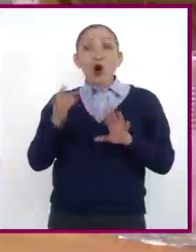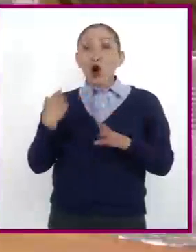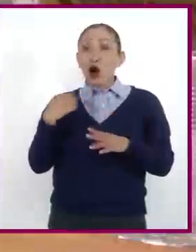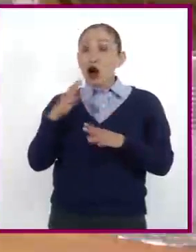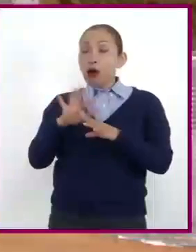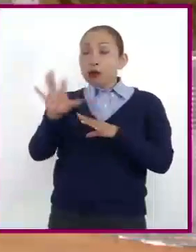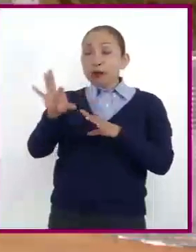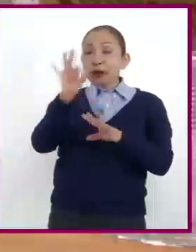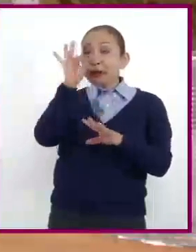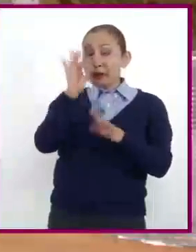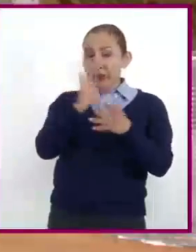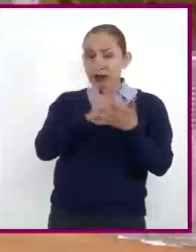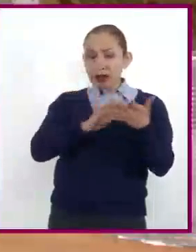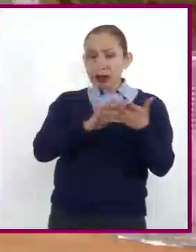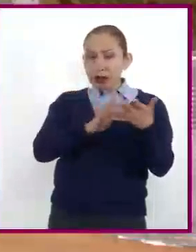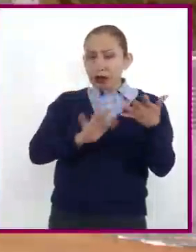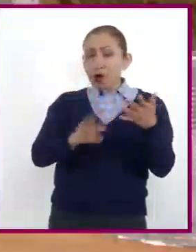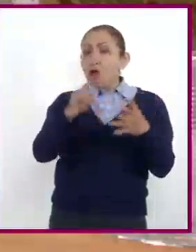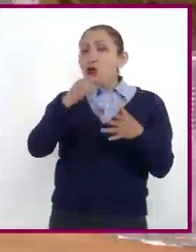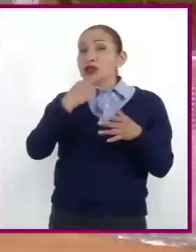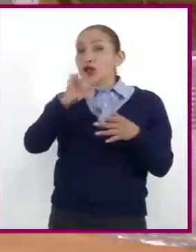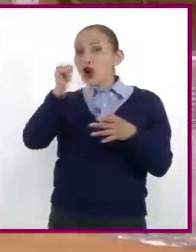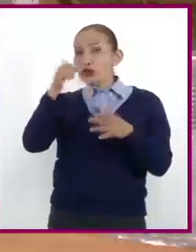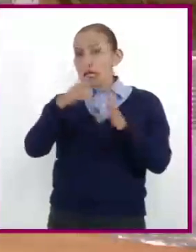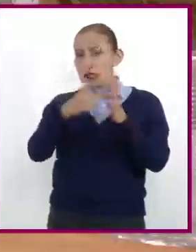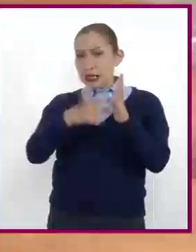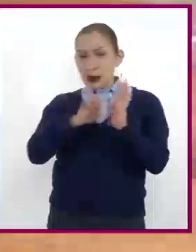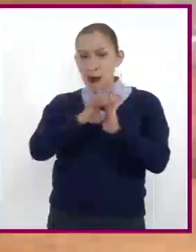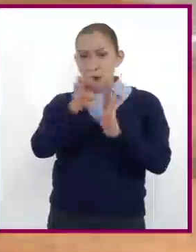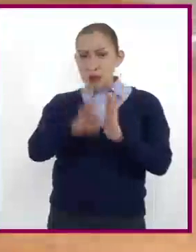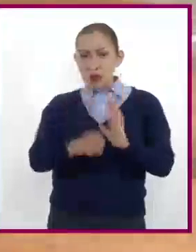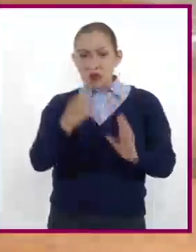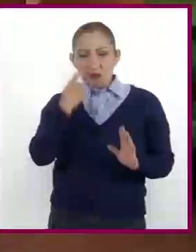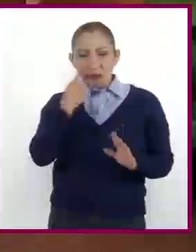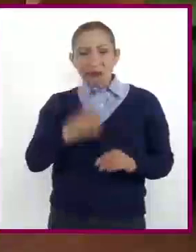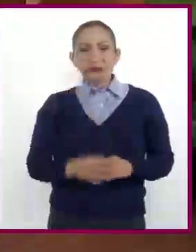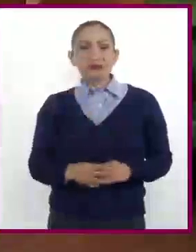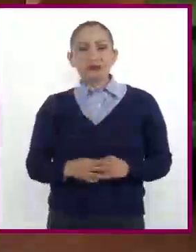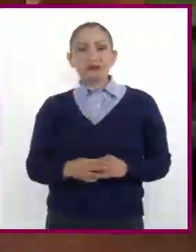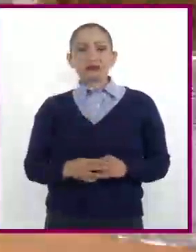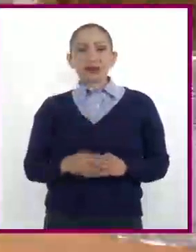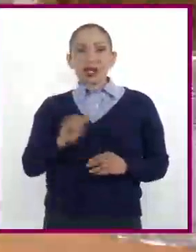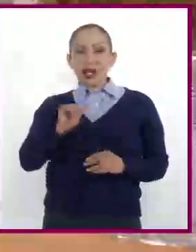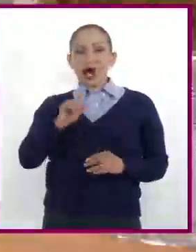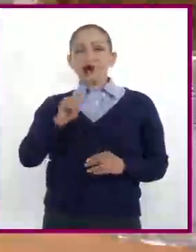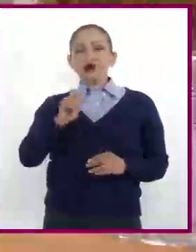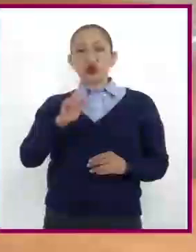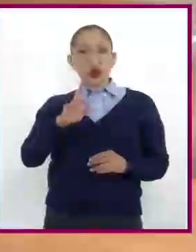nuestra selección del texto usando otros criterios. Por ejemplo, por autor,